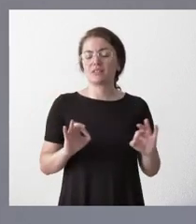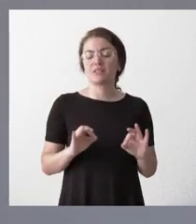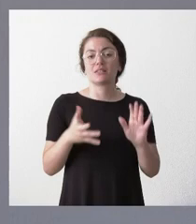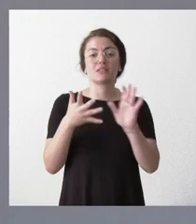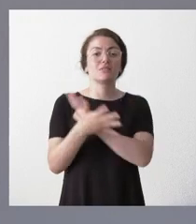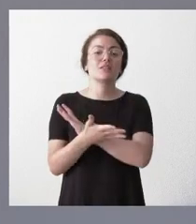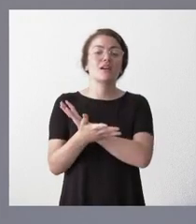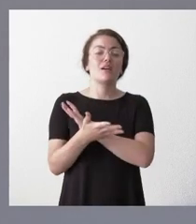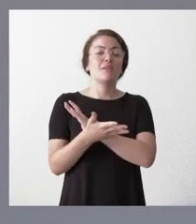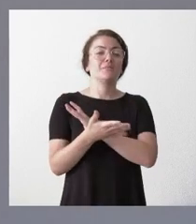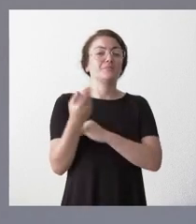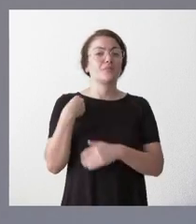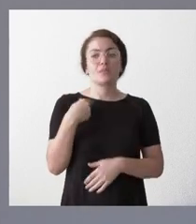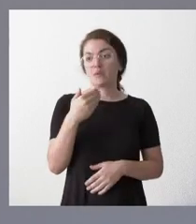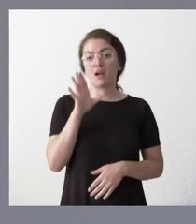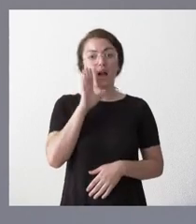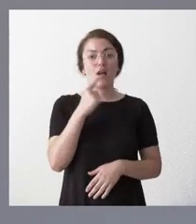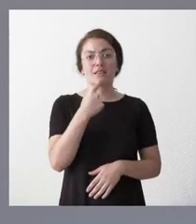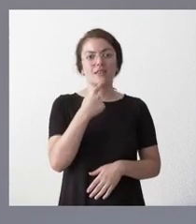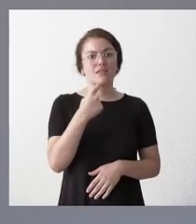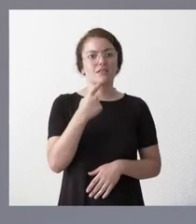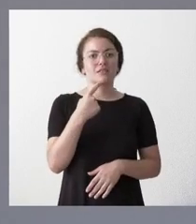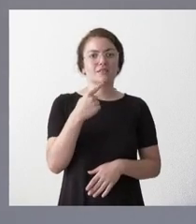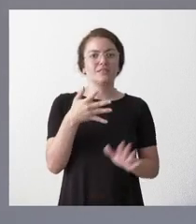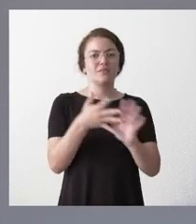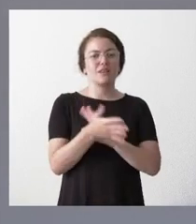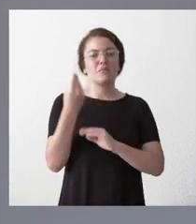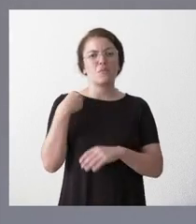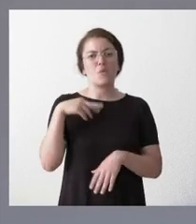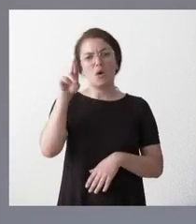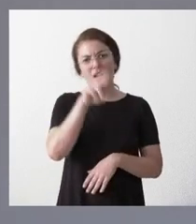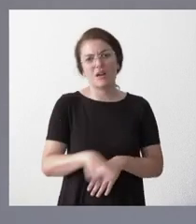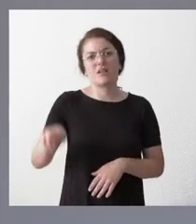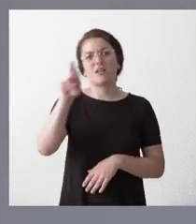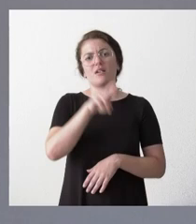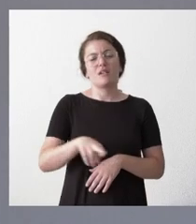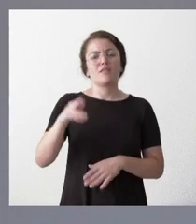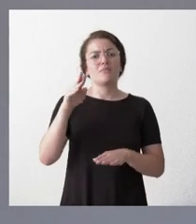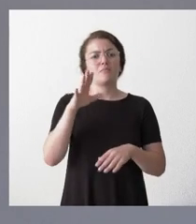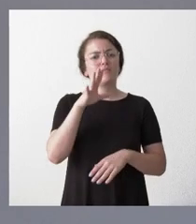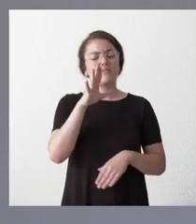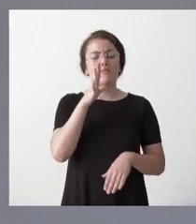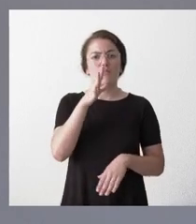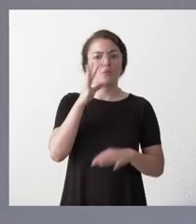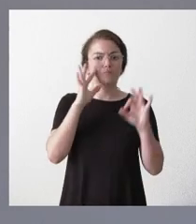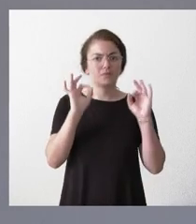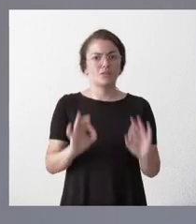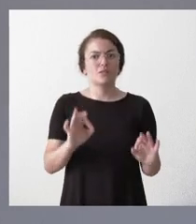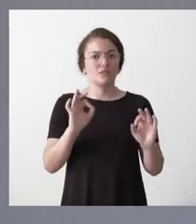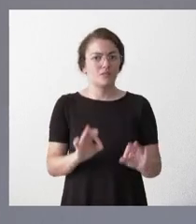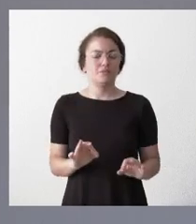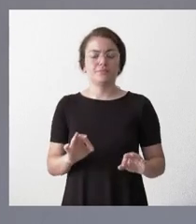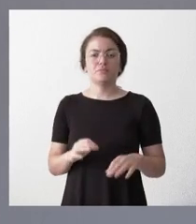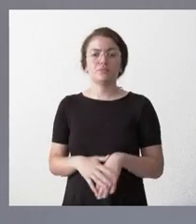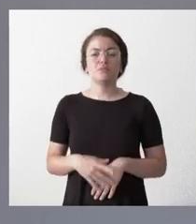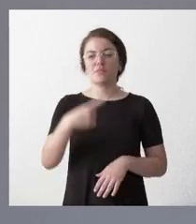anima es precisamente lo que usted señala, es a seguir reforzando en esas mismas áreas esta tarea, porque es donde la demostración de esto se produce que fue así. Recordará